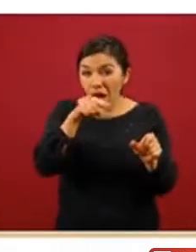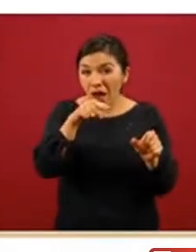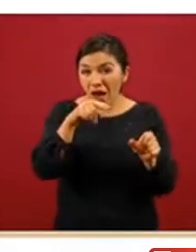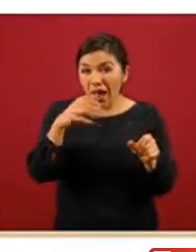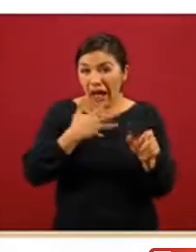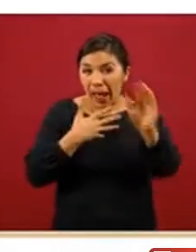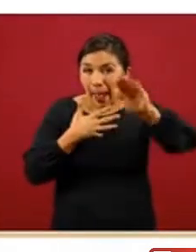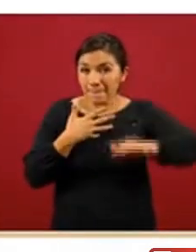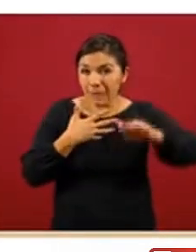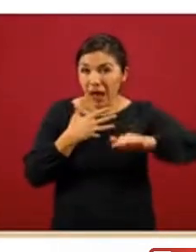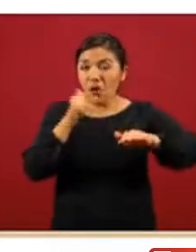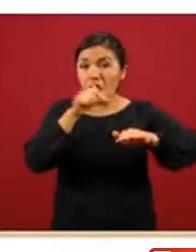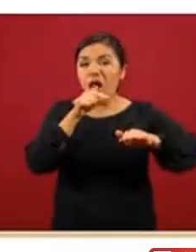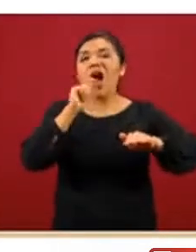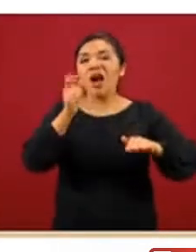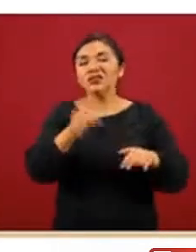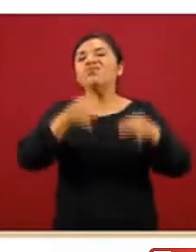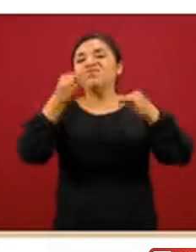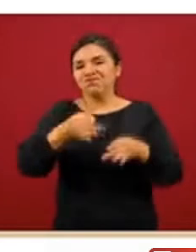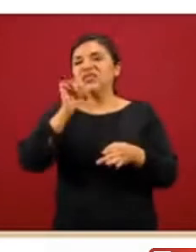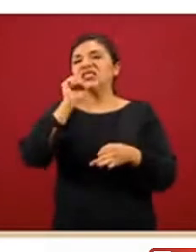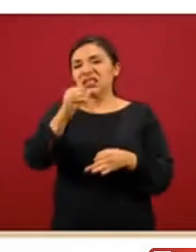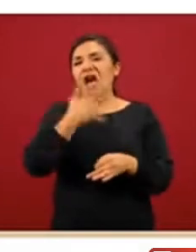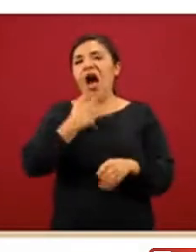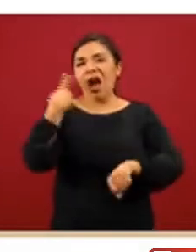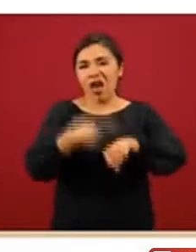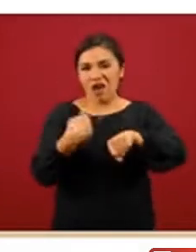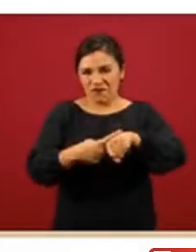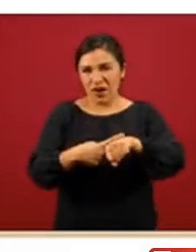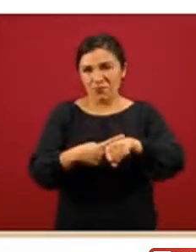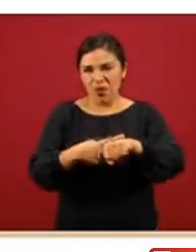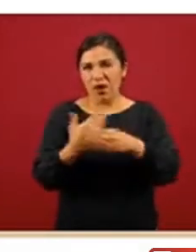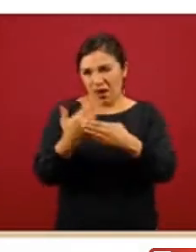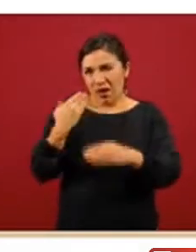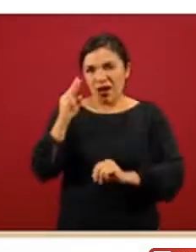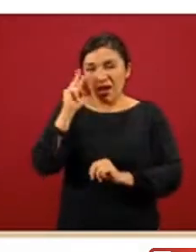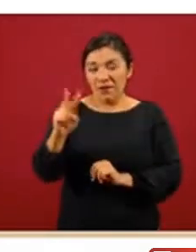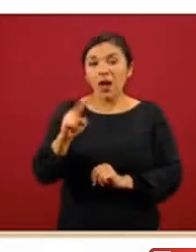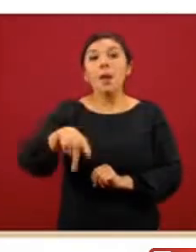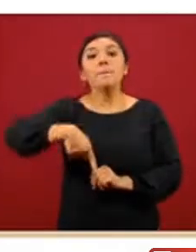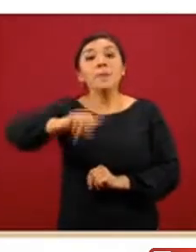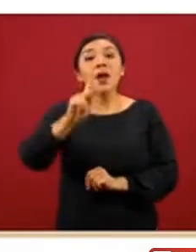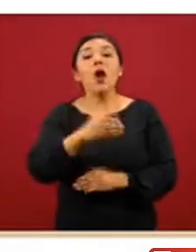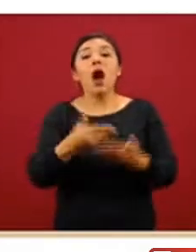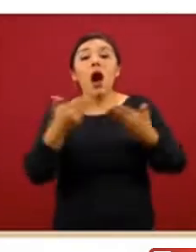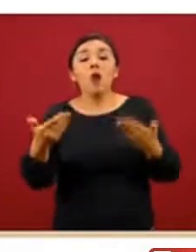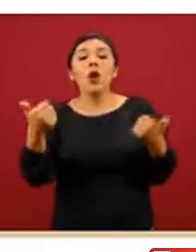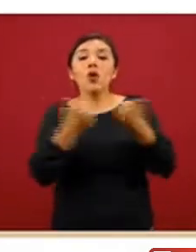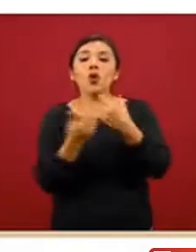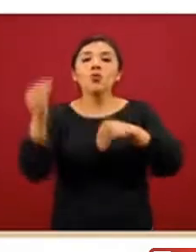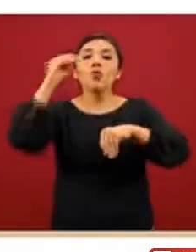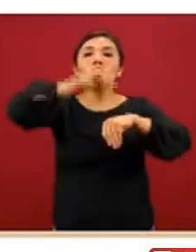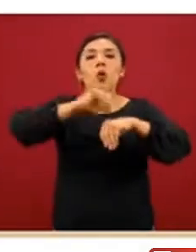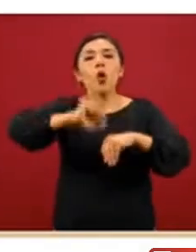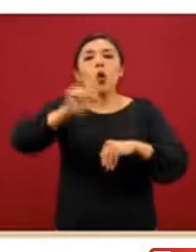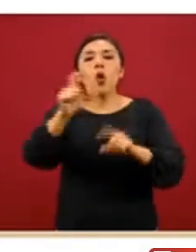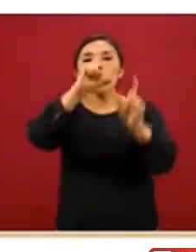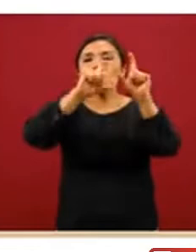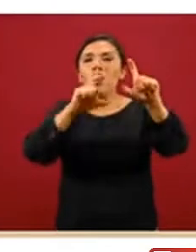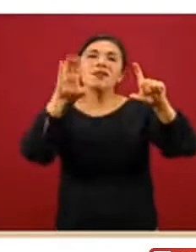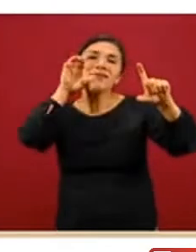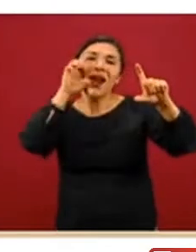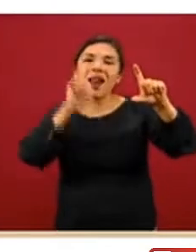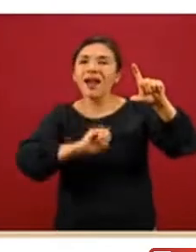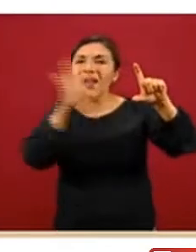la base son los casos confirmados que ya habíamos visto en una diapositiva previa, pero ahora también tenemos entonces la barra